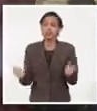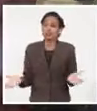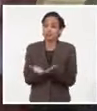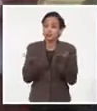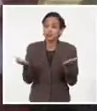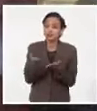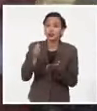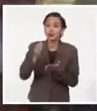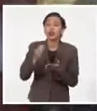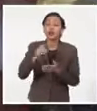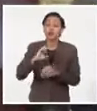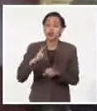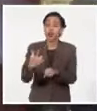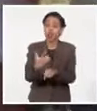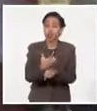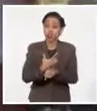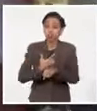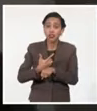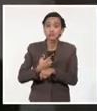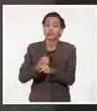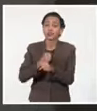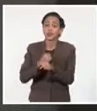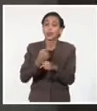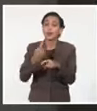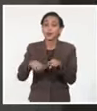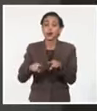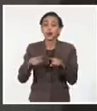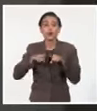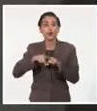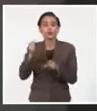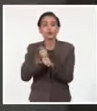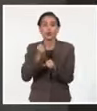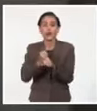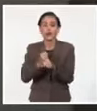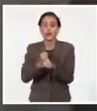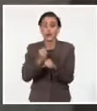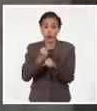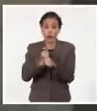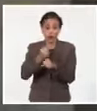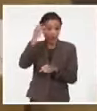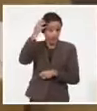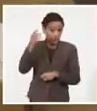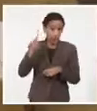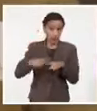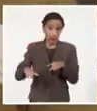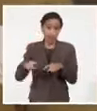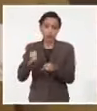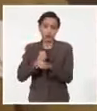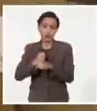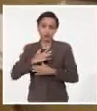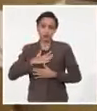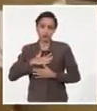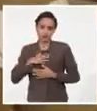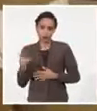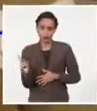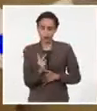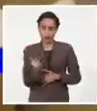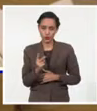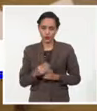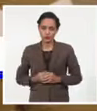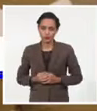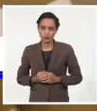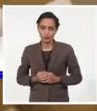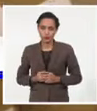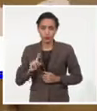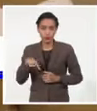tiempo, pero unen a trabajadores estatales y a los nuevos actores de la economía. Estamos fajados duramente,